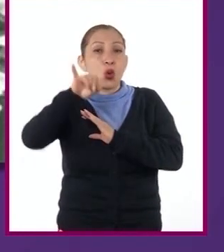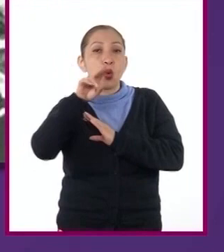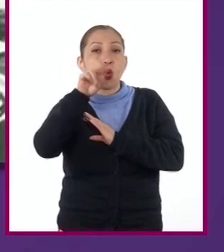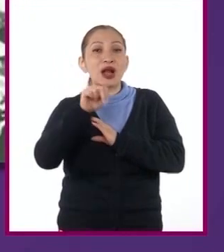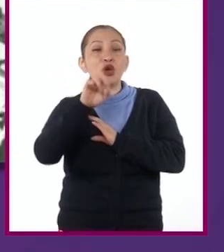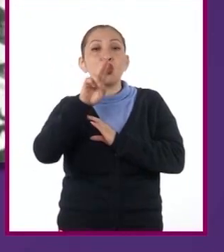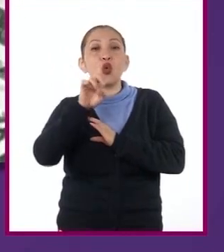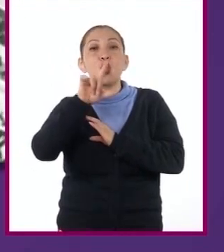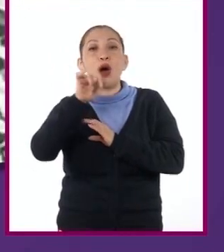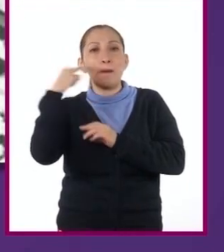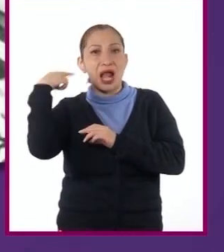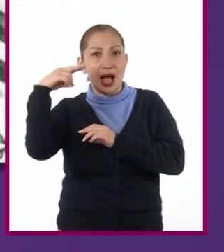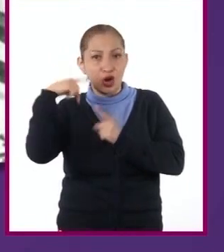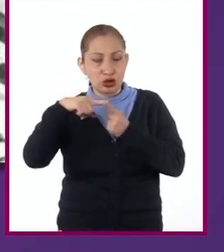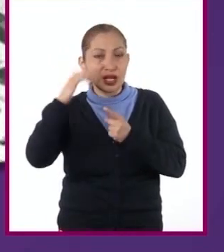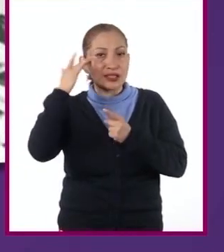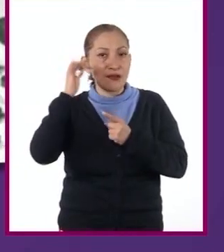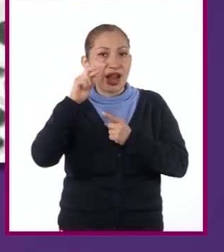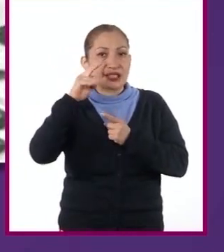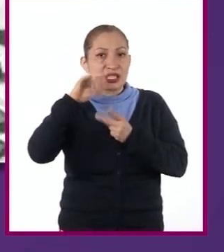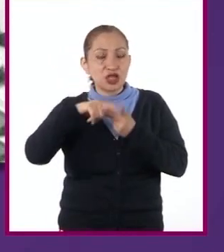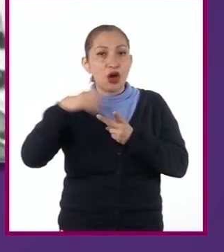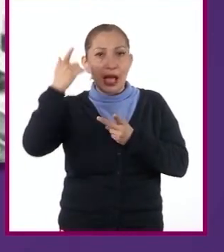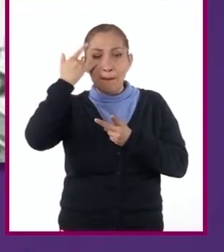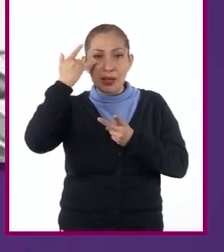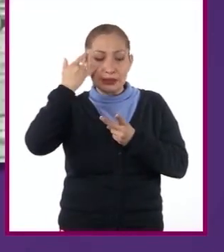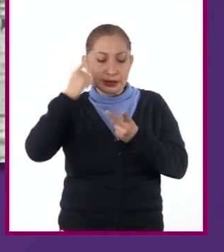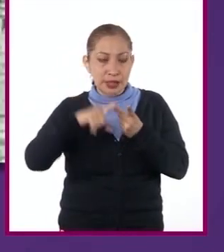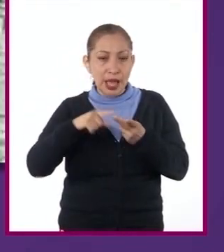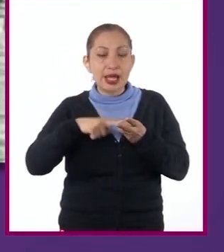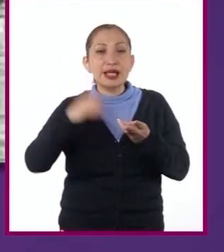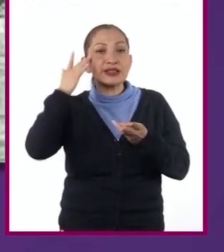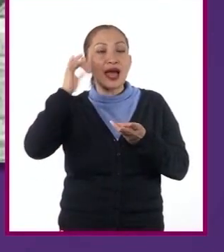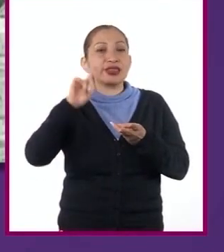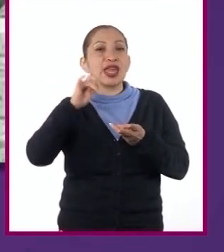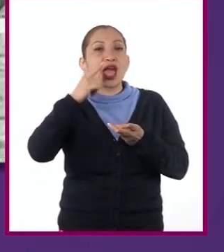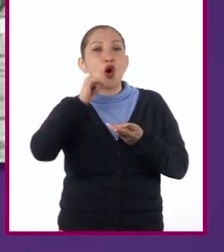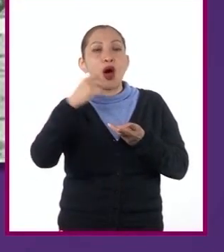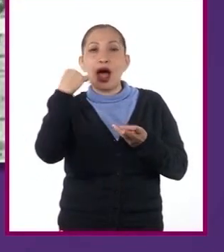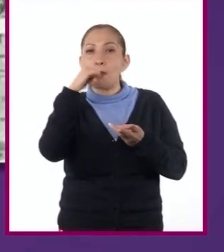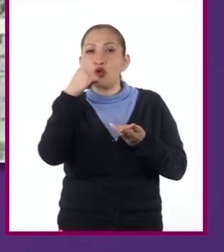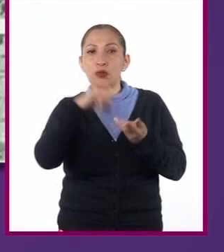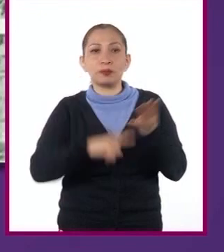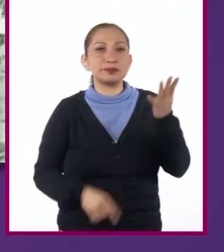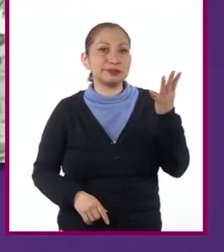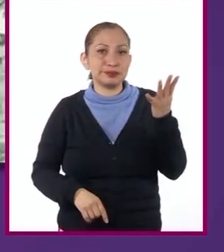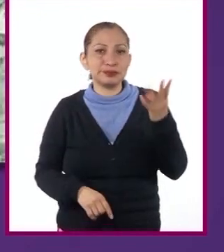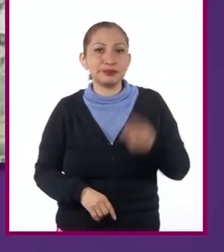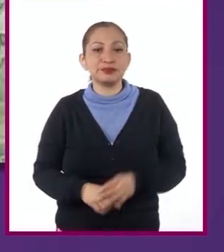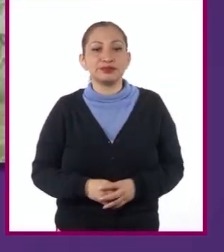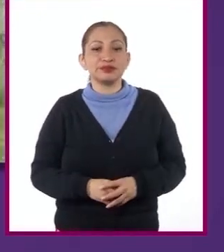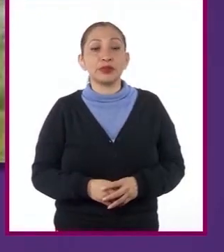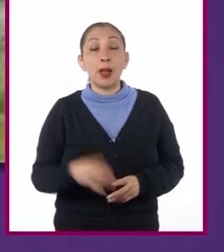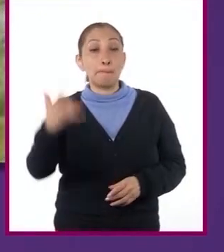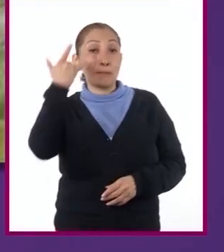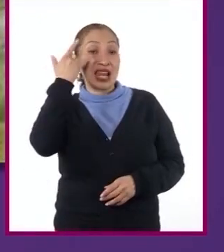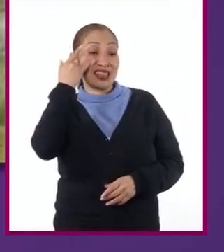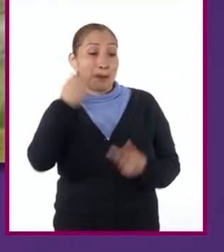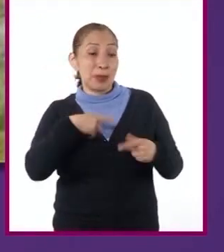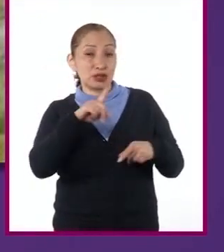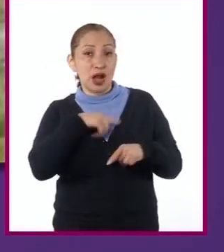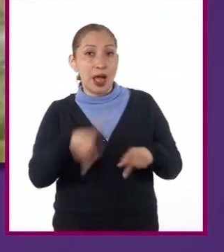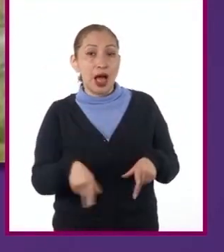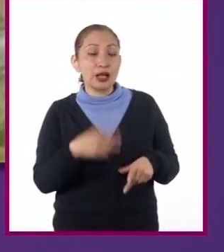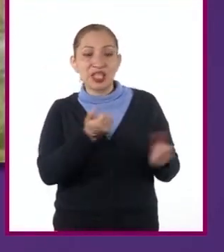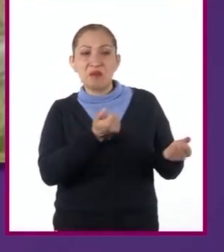en Veracruz, San Francisco, en Campeche, y San Diego, en Acapulco. Los piratas